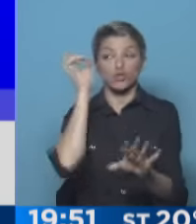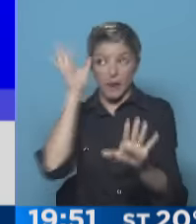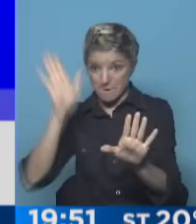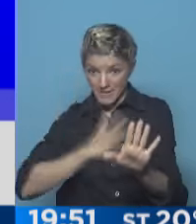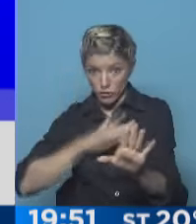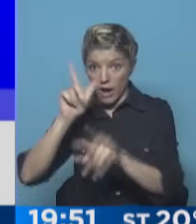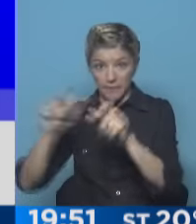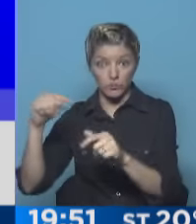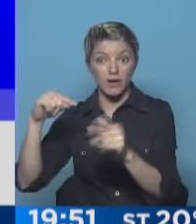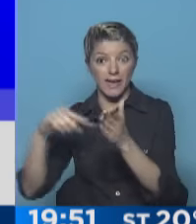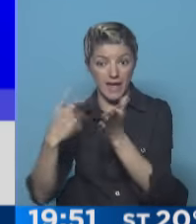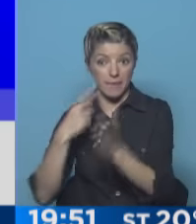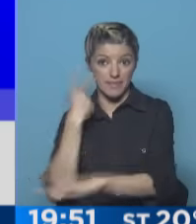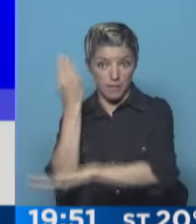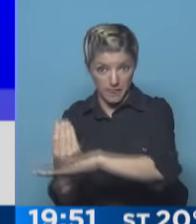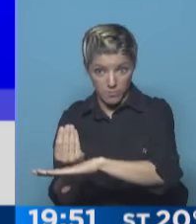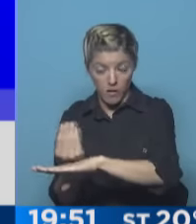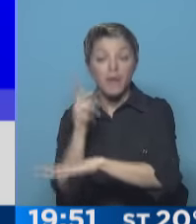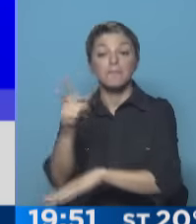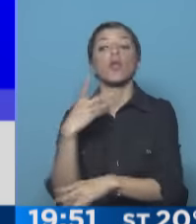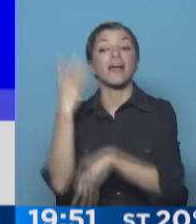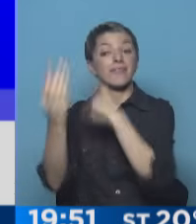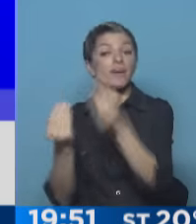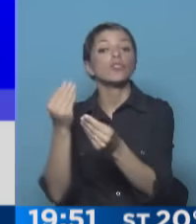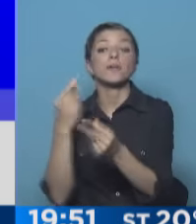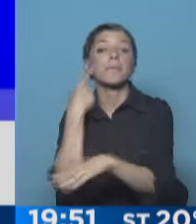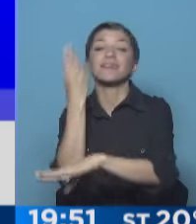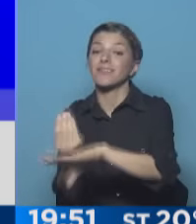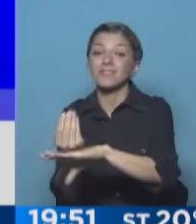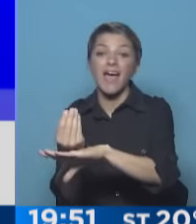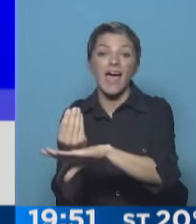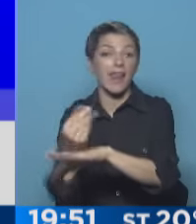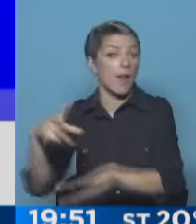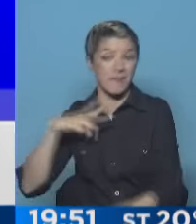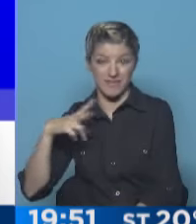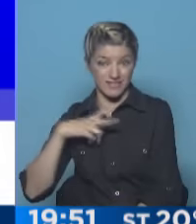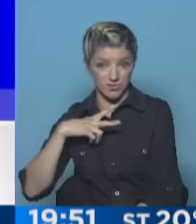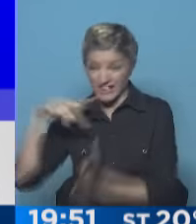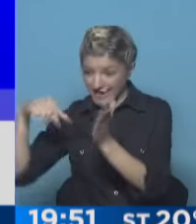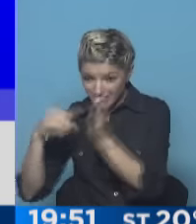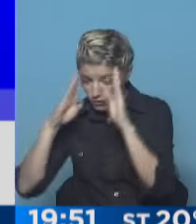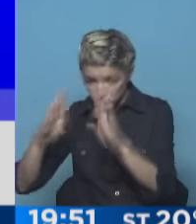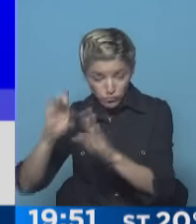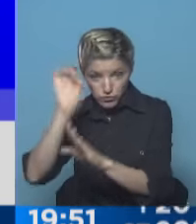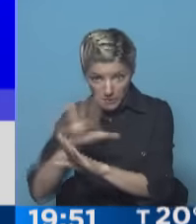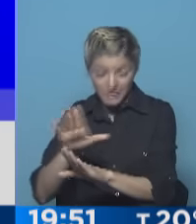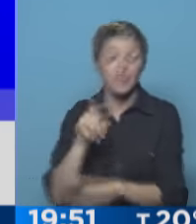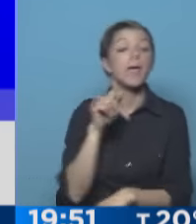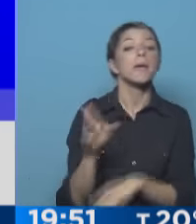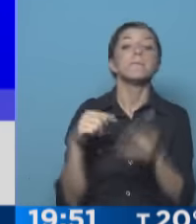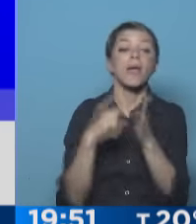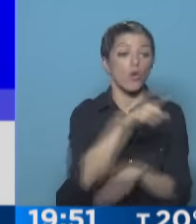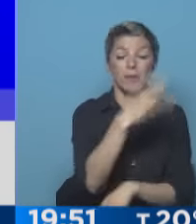tengo muchísimos amigos representa el centralismo de la Argentina y Daniel con Carlos anini que son una fórmula claramente